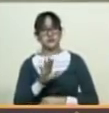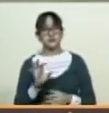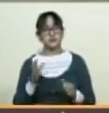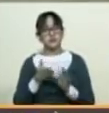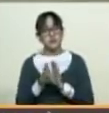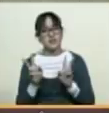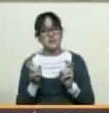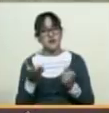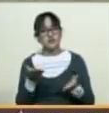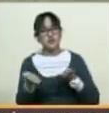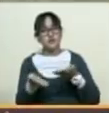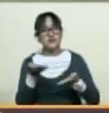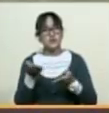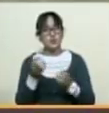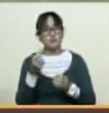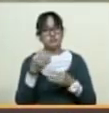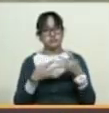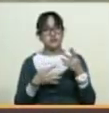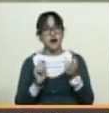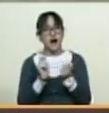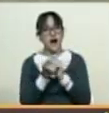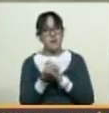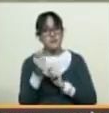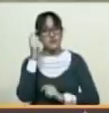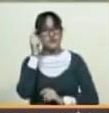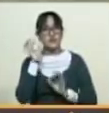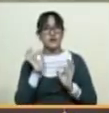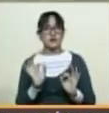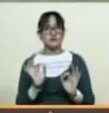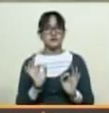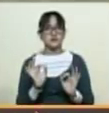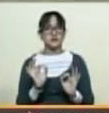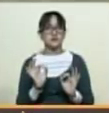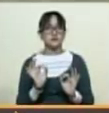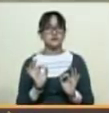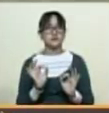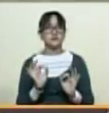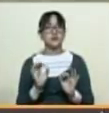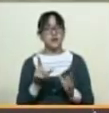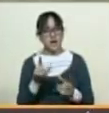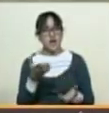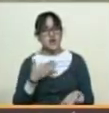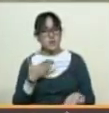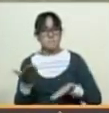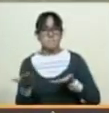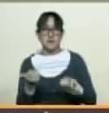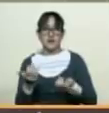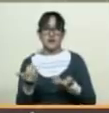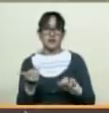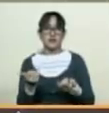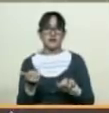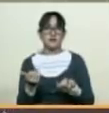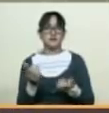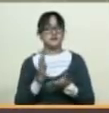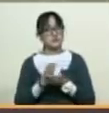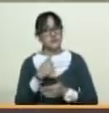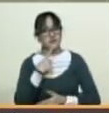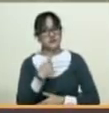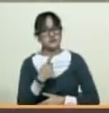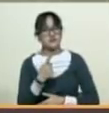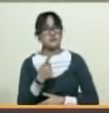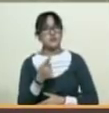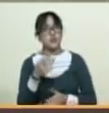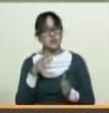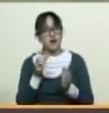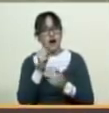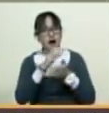a la solicitud de uno de los candidatos para el cambio de fecha, por supuesto, los candidatos ellos piden. Como siempre decimos, eso está en una de